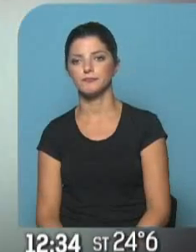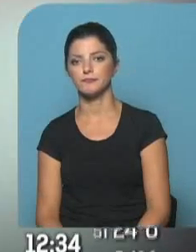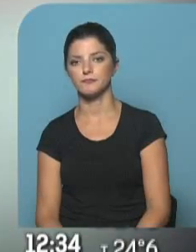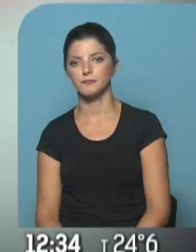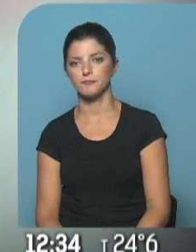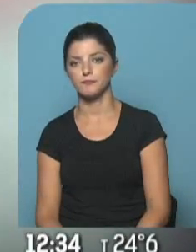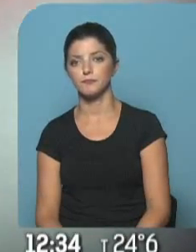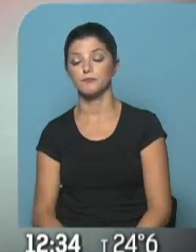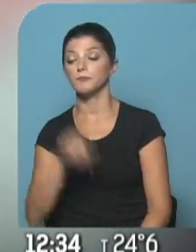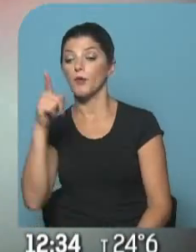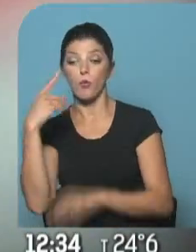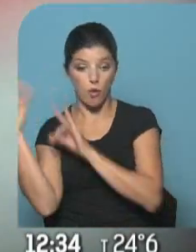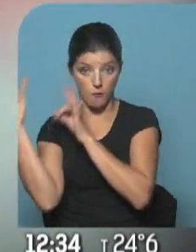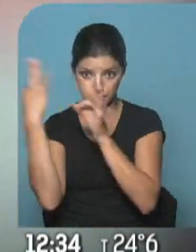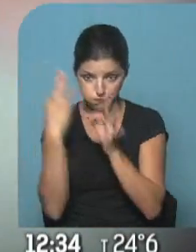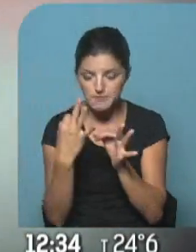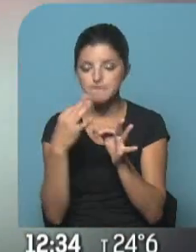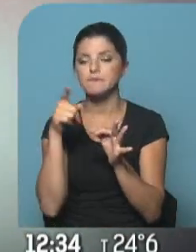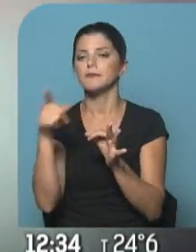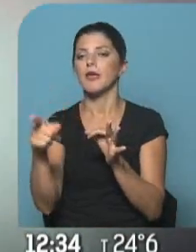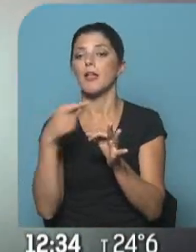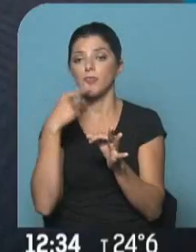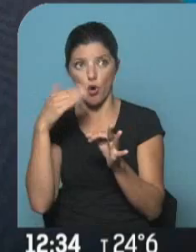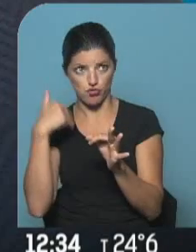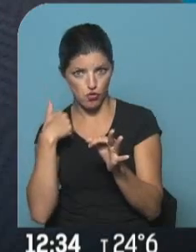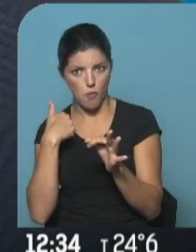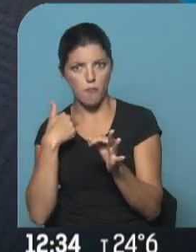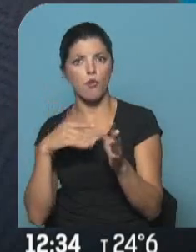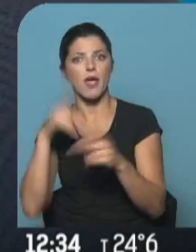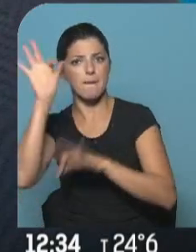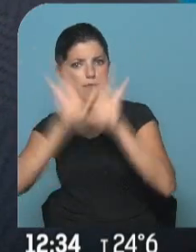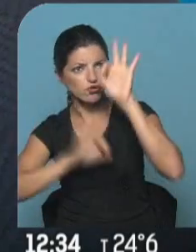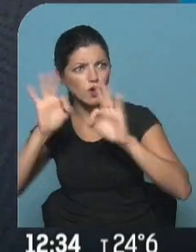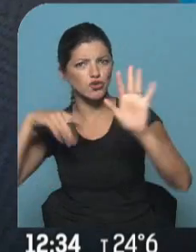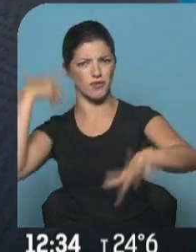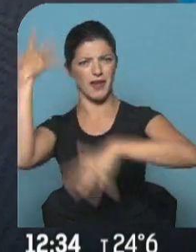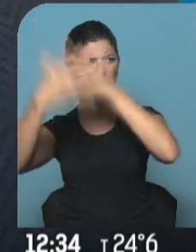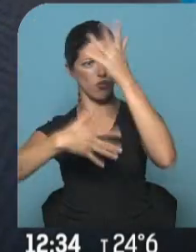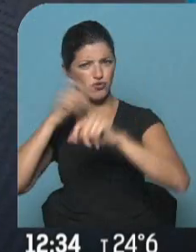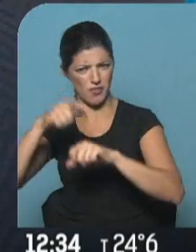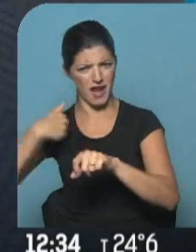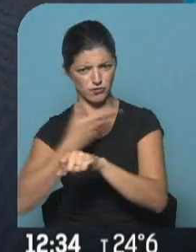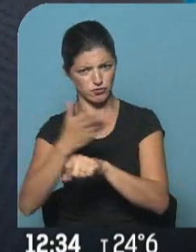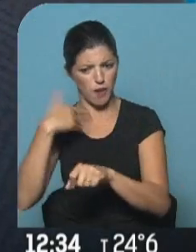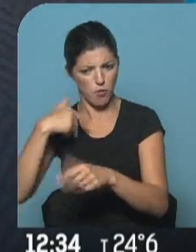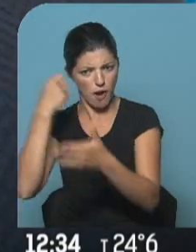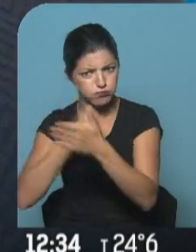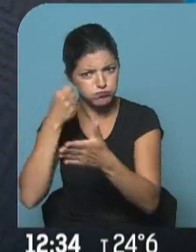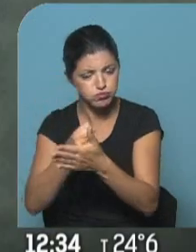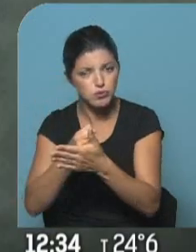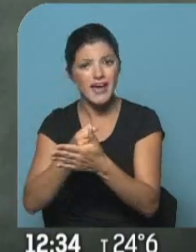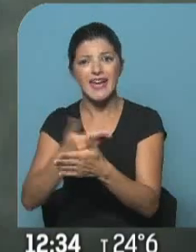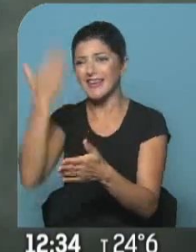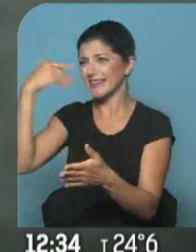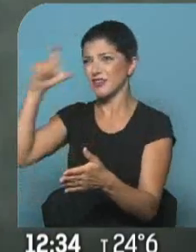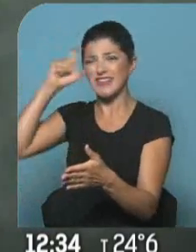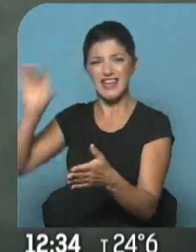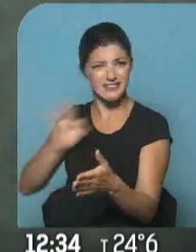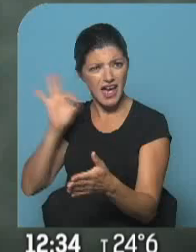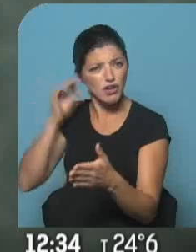A su arribo, Correa aseguró estar dispuesto a rescatar el proyecto de Revolución Ciudadana, impulsado durante sus 10 años en el